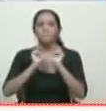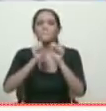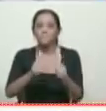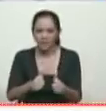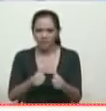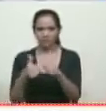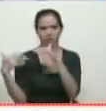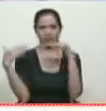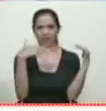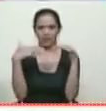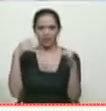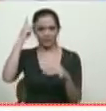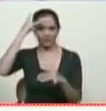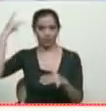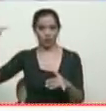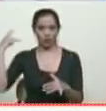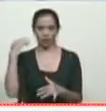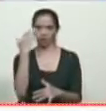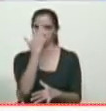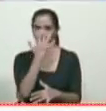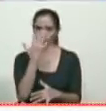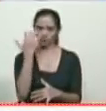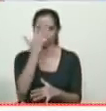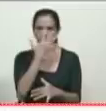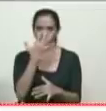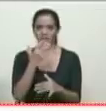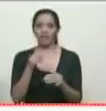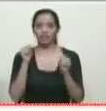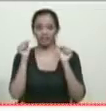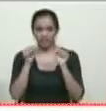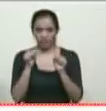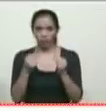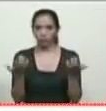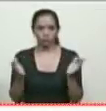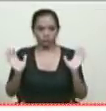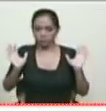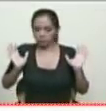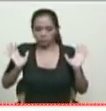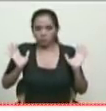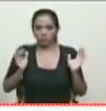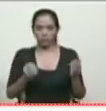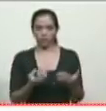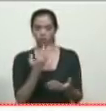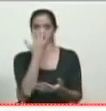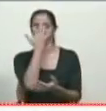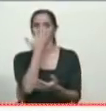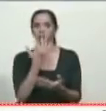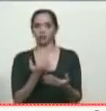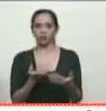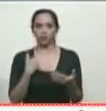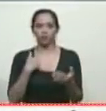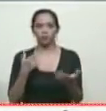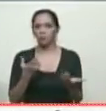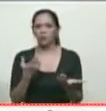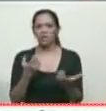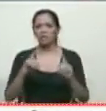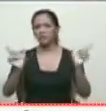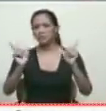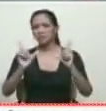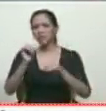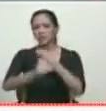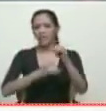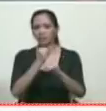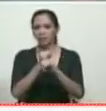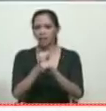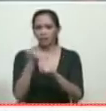guerra psicológica. Te envían a través de esa vía que ya tú estás desarmado, por decírtelo de alguna manera, pues tú pones medios internacionales y tú lo ves armado.